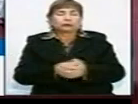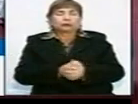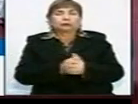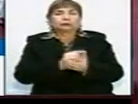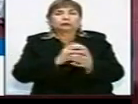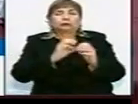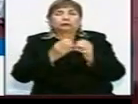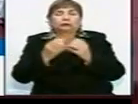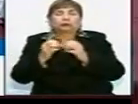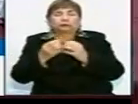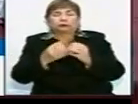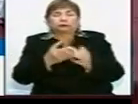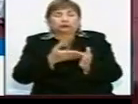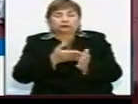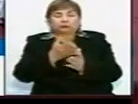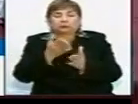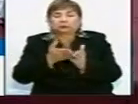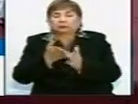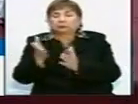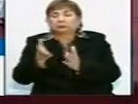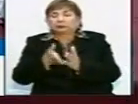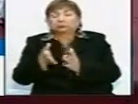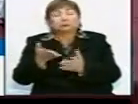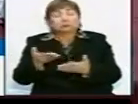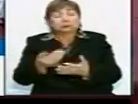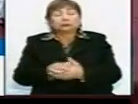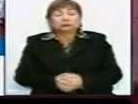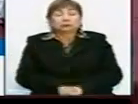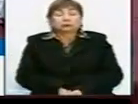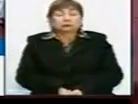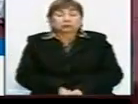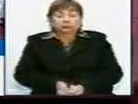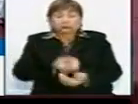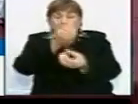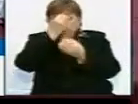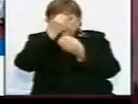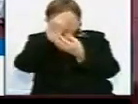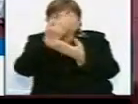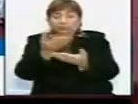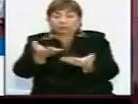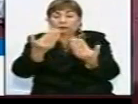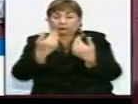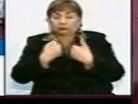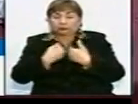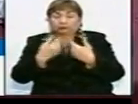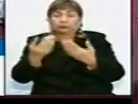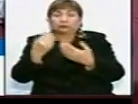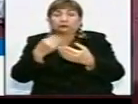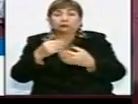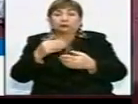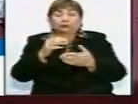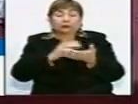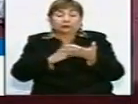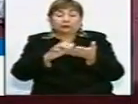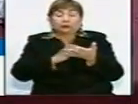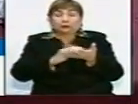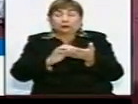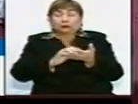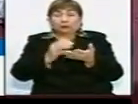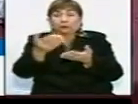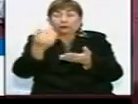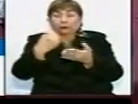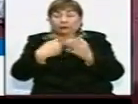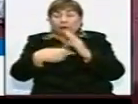sectoriales eso está alineado o sea la información que ellos tienen nos la da a nosotros con el gp por ejemplo hemos hecho un trabajo